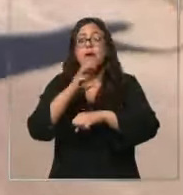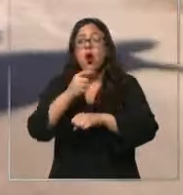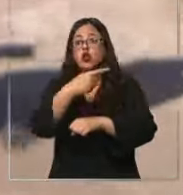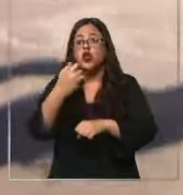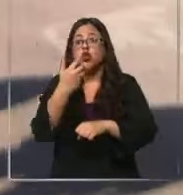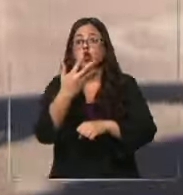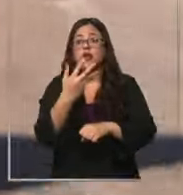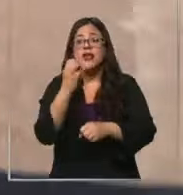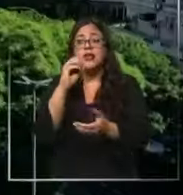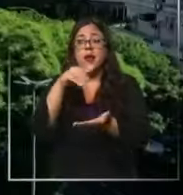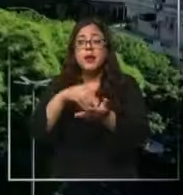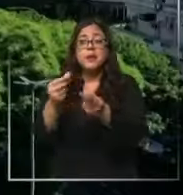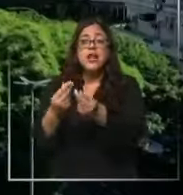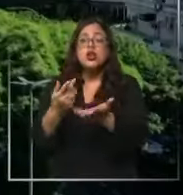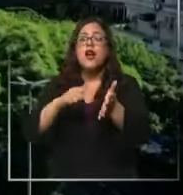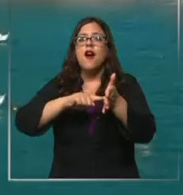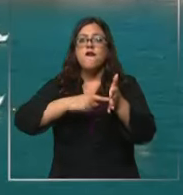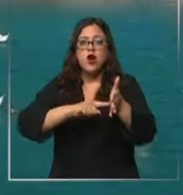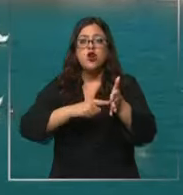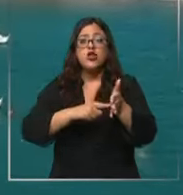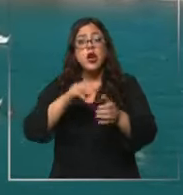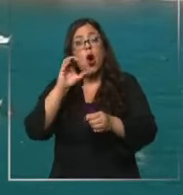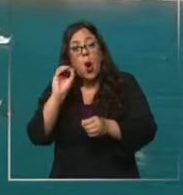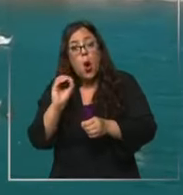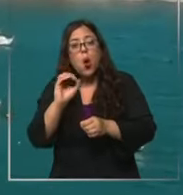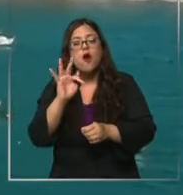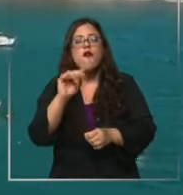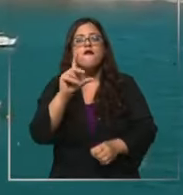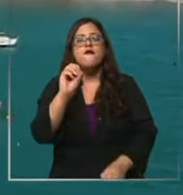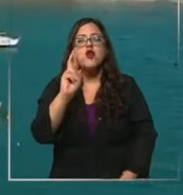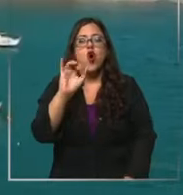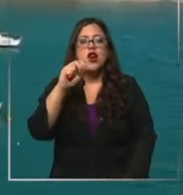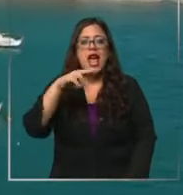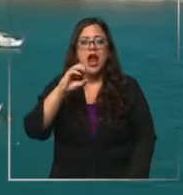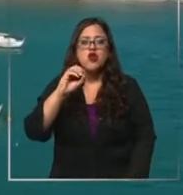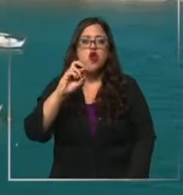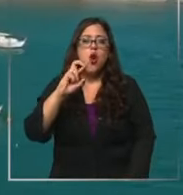190 mil a Buenos Aires o Florianópolis.